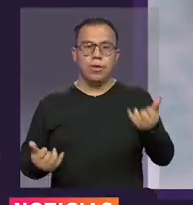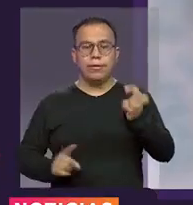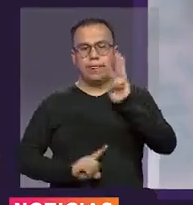nacido